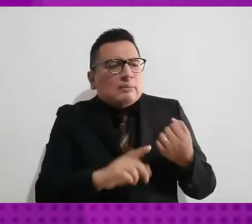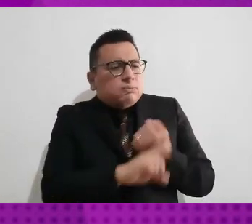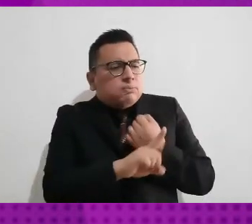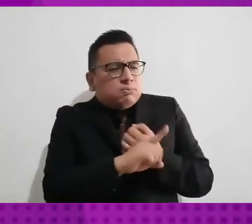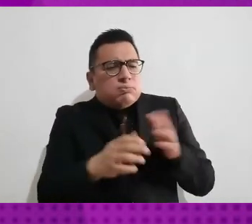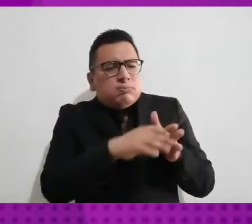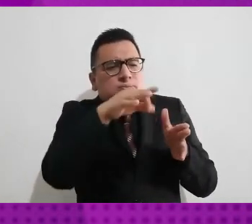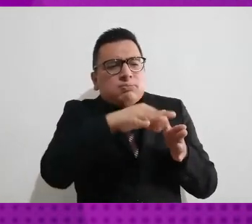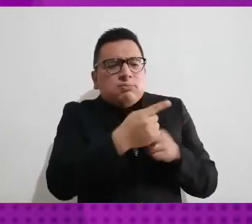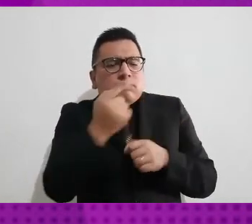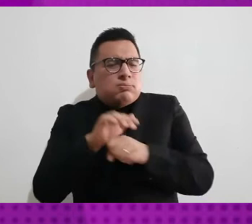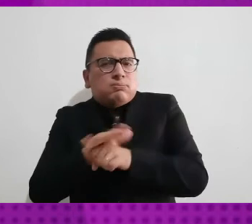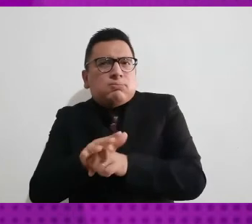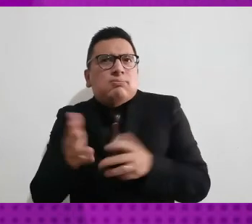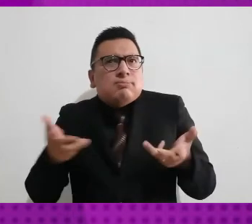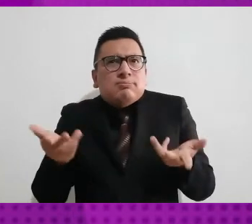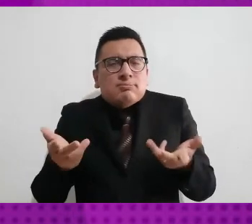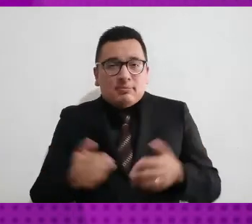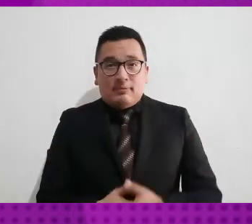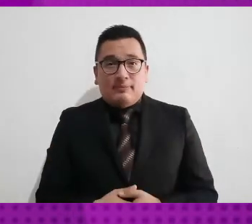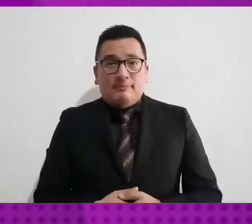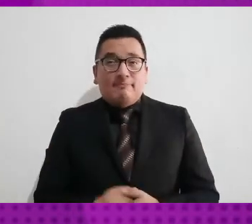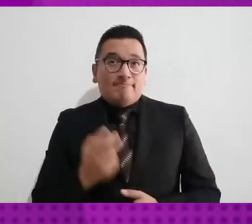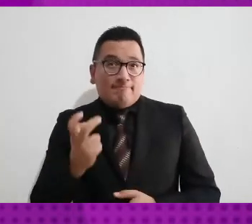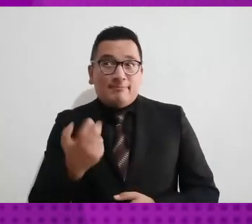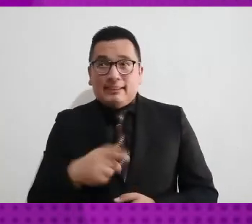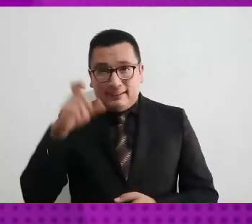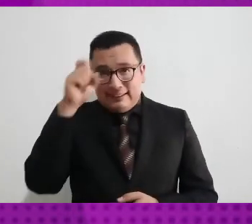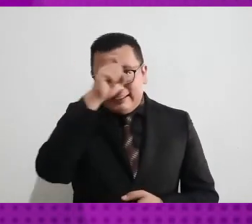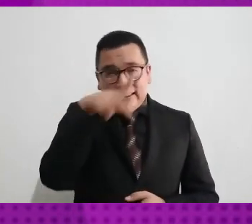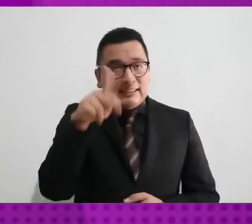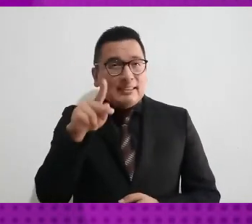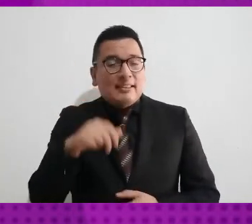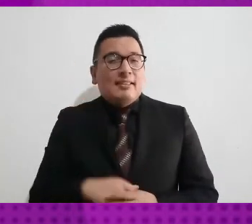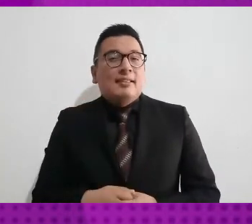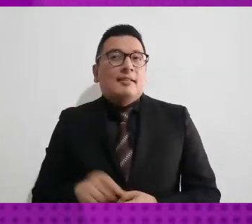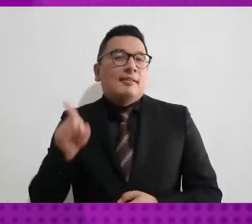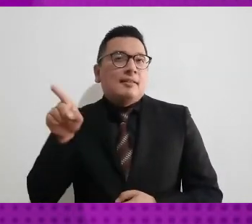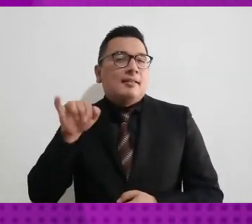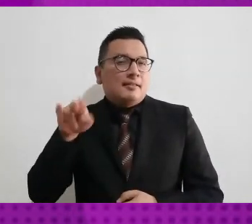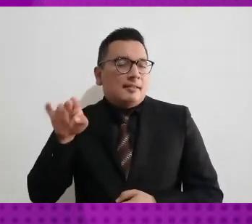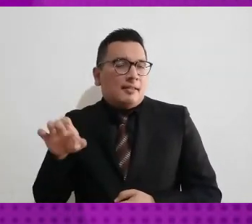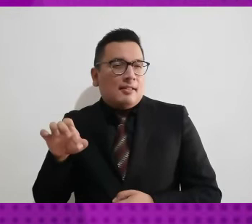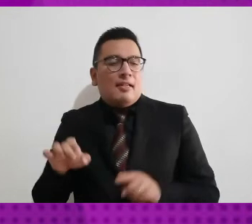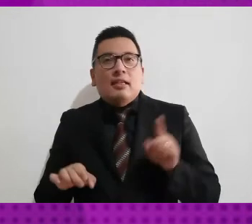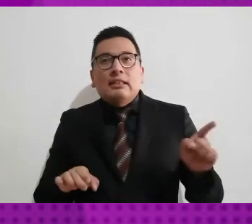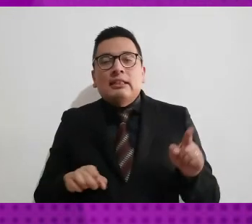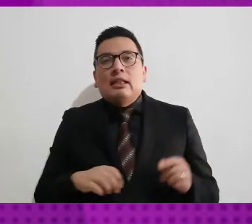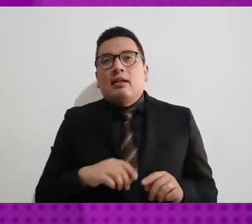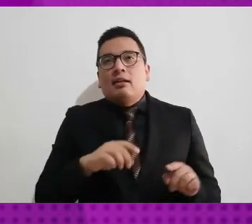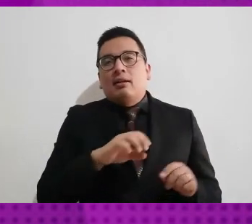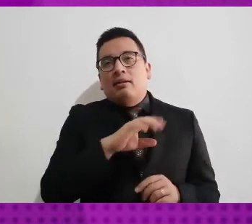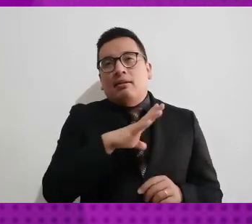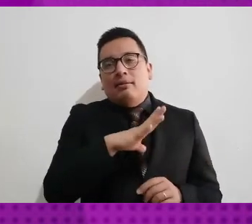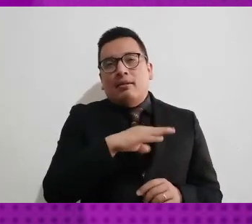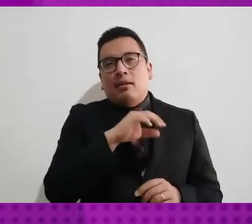sus elecciones. Y esto no hubiera sido posible sin el apoyo, la colaboración del Instituto Nacional Electoral y